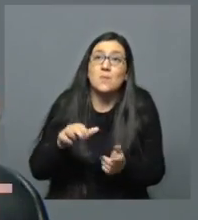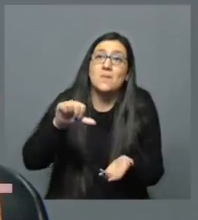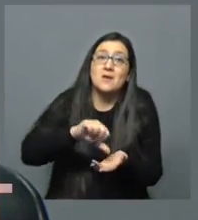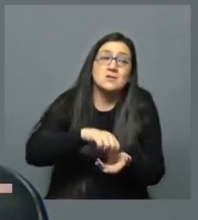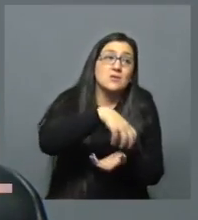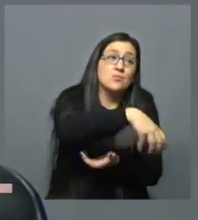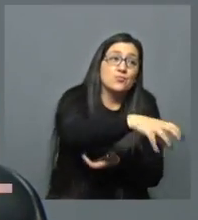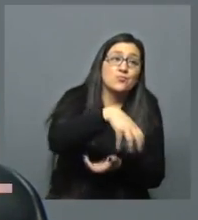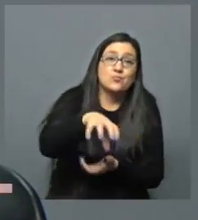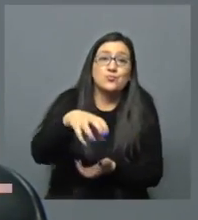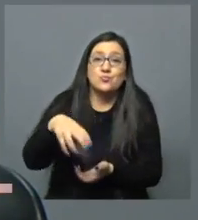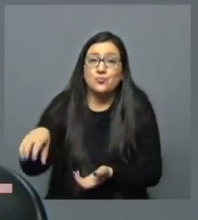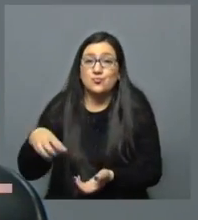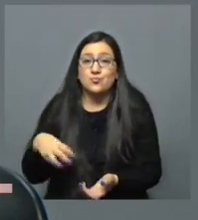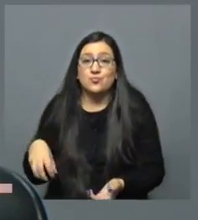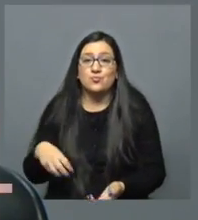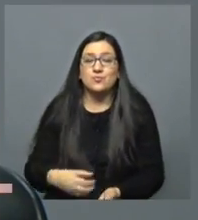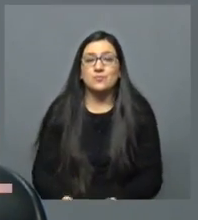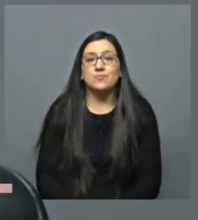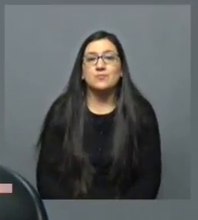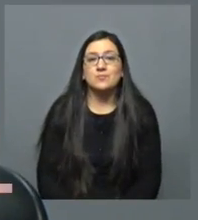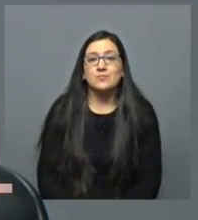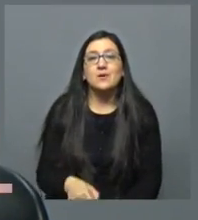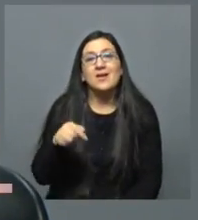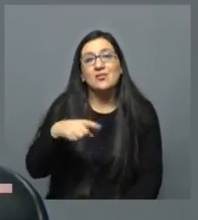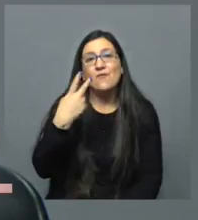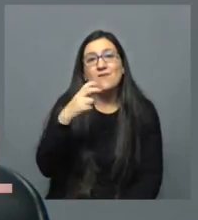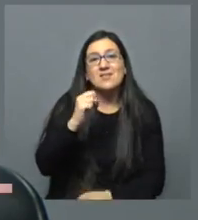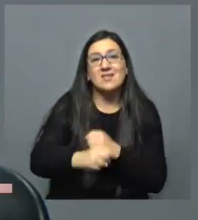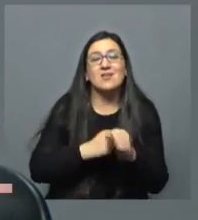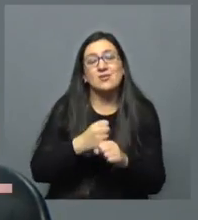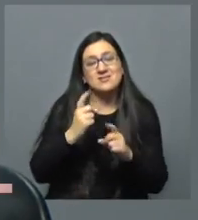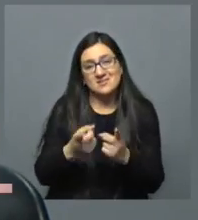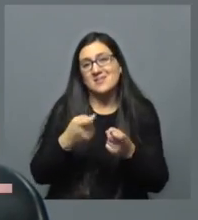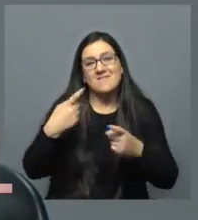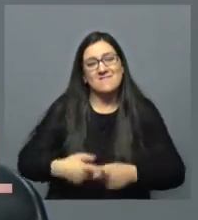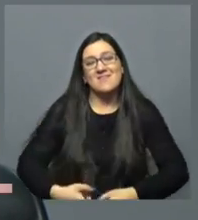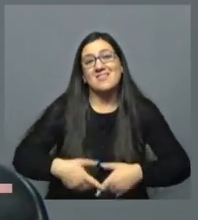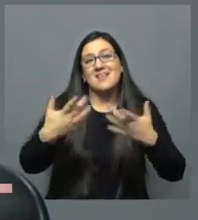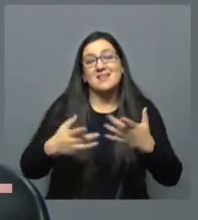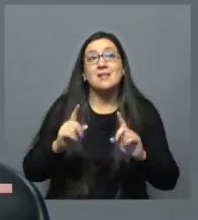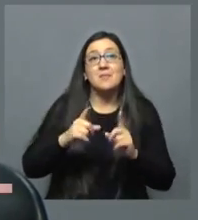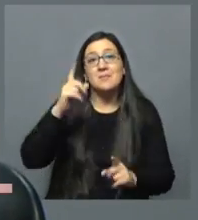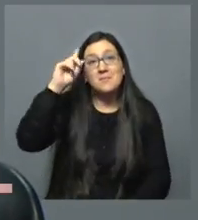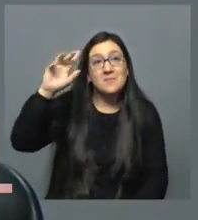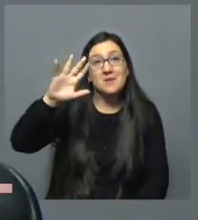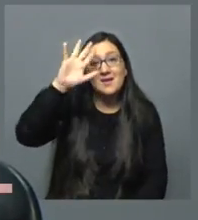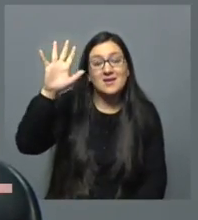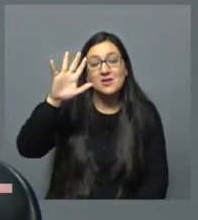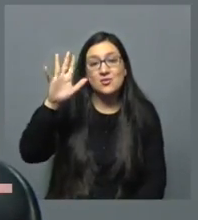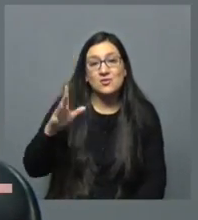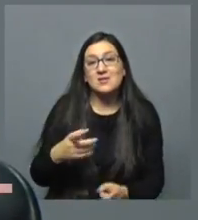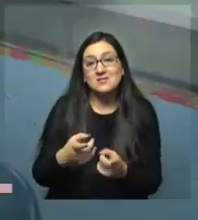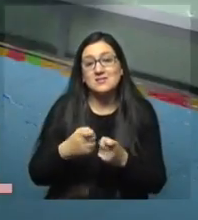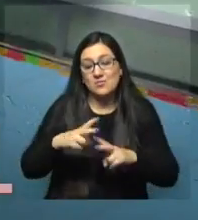grandes extensiones, ¿no? De pequeños pobladitos. Estos 20 años hay que celebrarlos. Pero también me imagino que habrá implicado una revisión